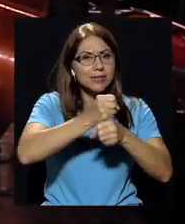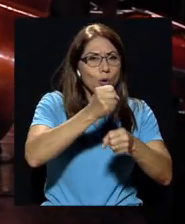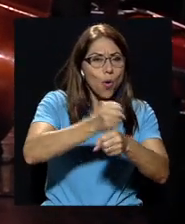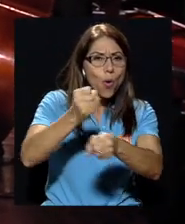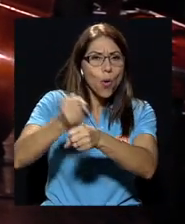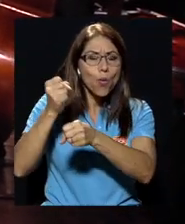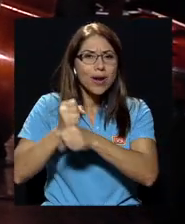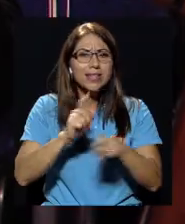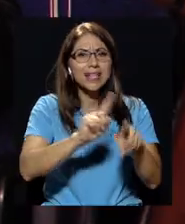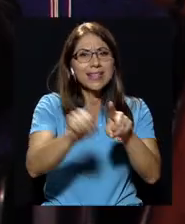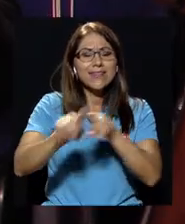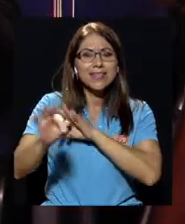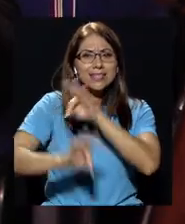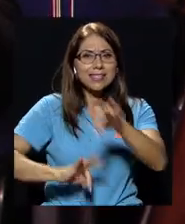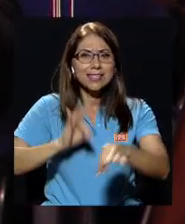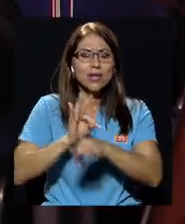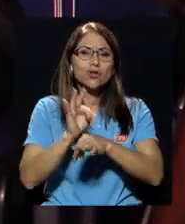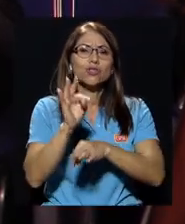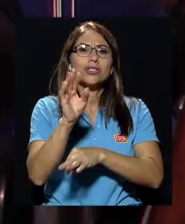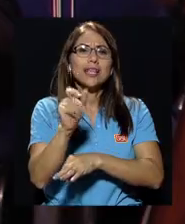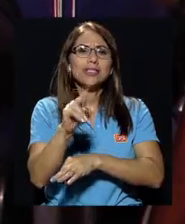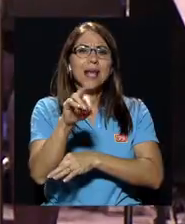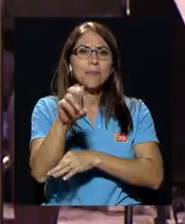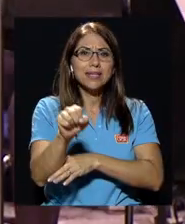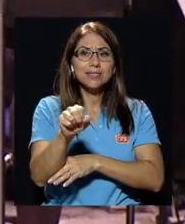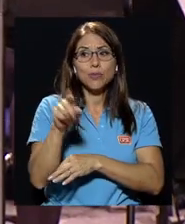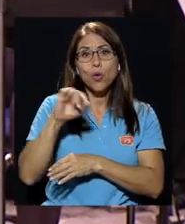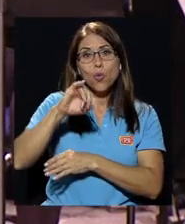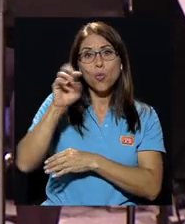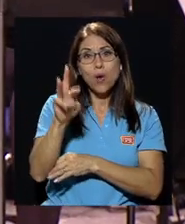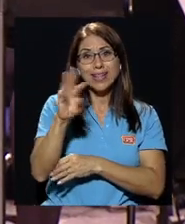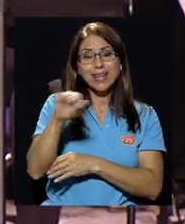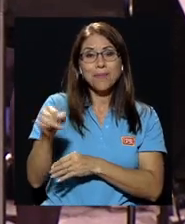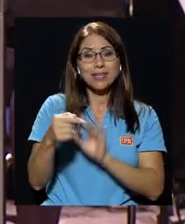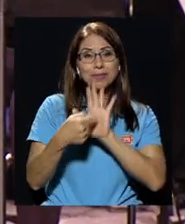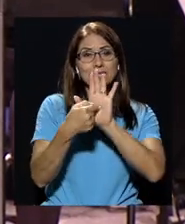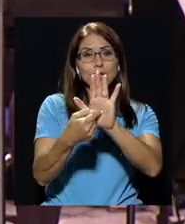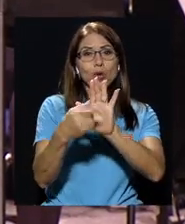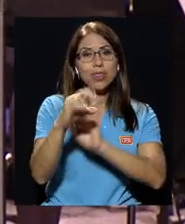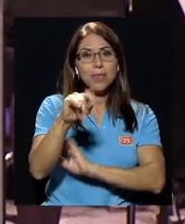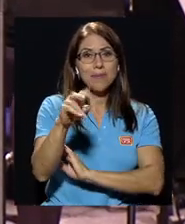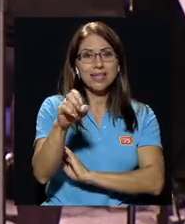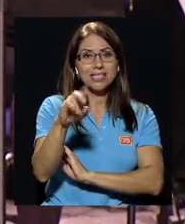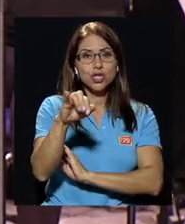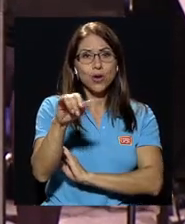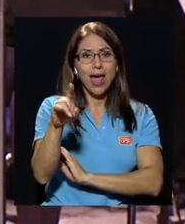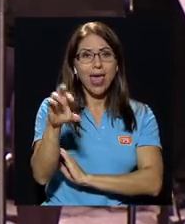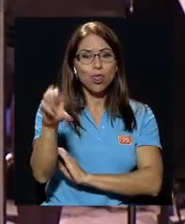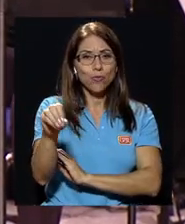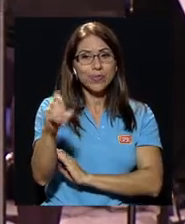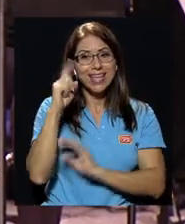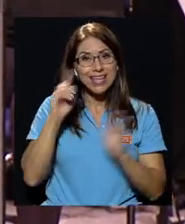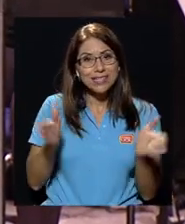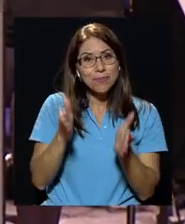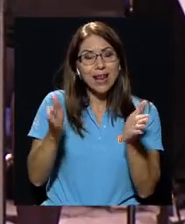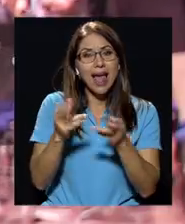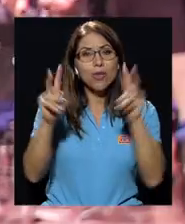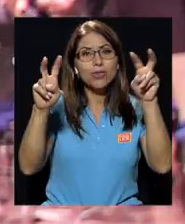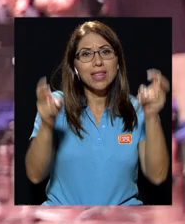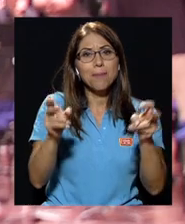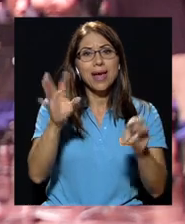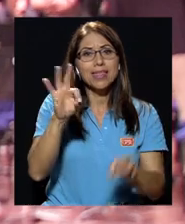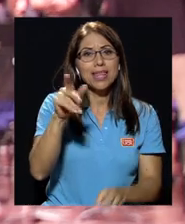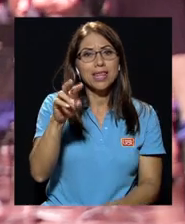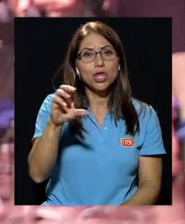Walter Jiménez presentó su obra llamada Dimensionado, inspirada en el tema Lithium del grupo Nirvana. Esta